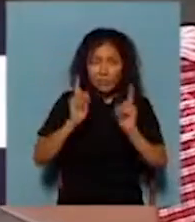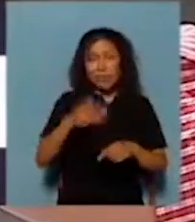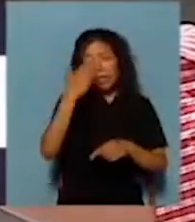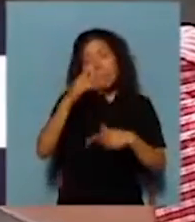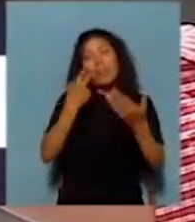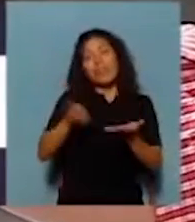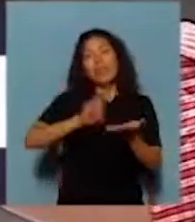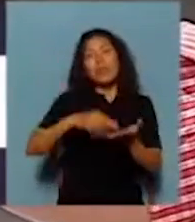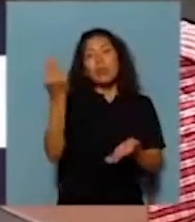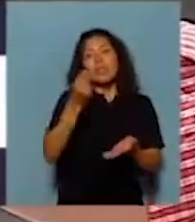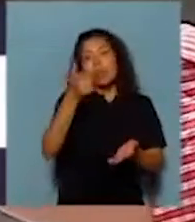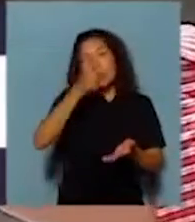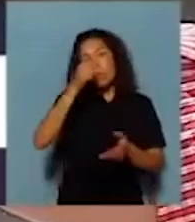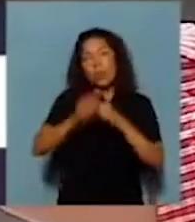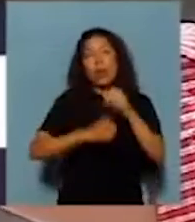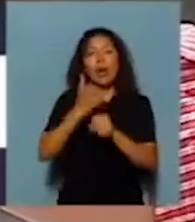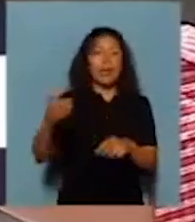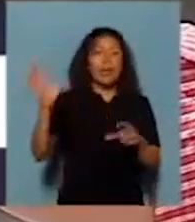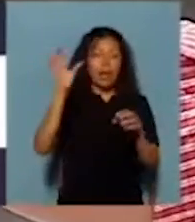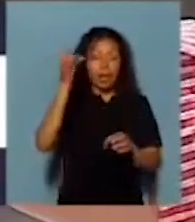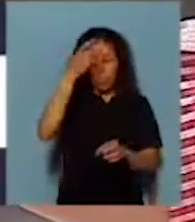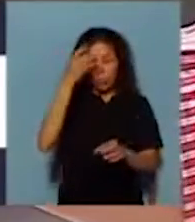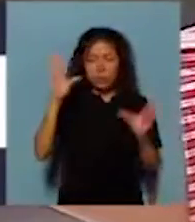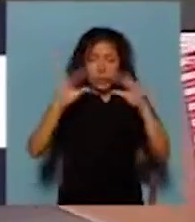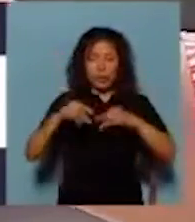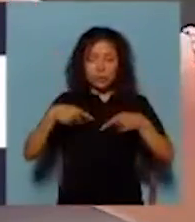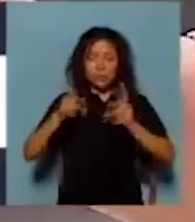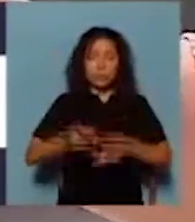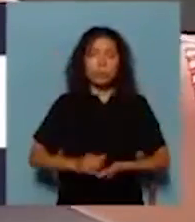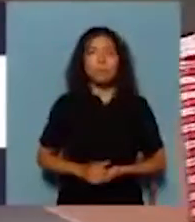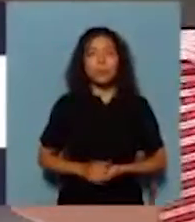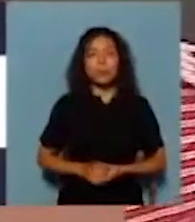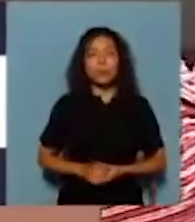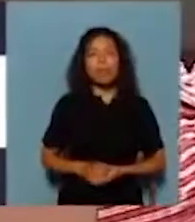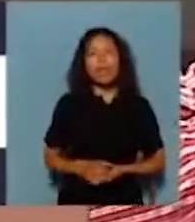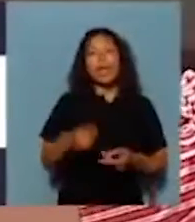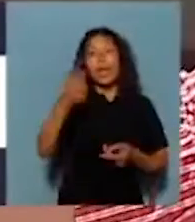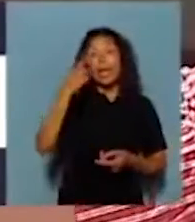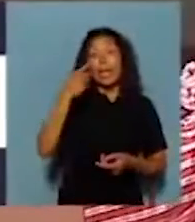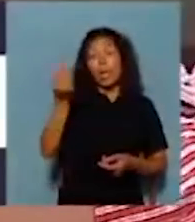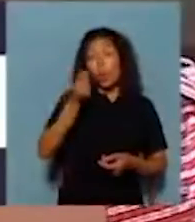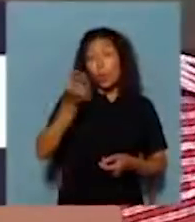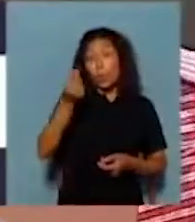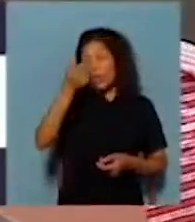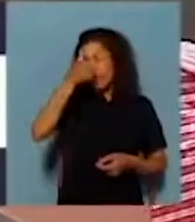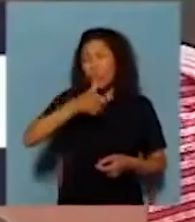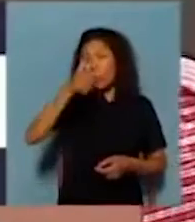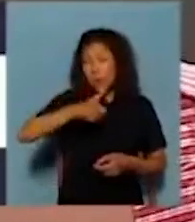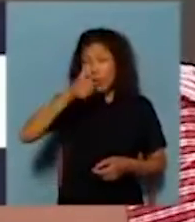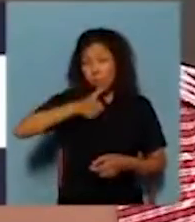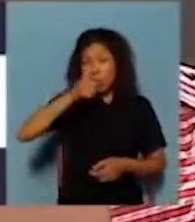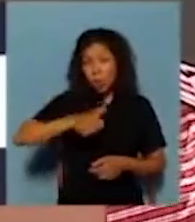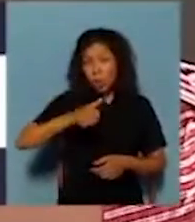semana hasta las 24. Quiero hacerte y le hago conocer a la audiencia que el día domingo a las 19 horas, con